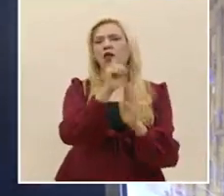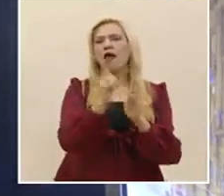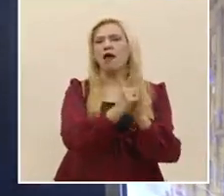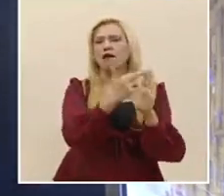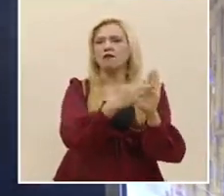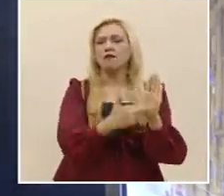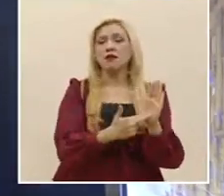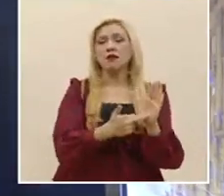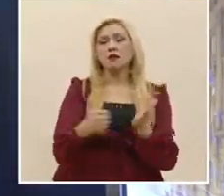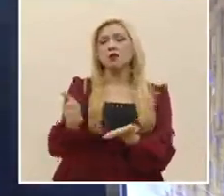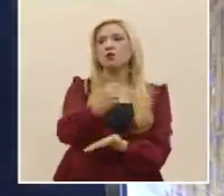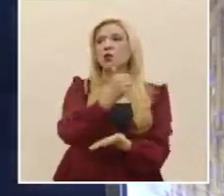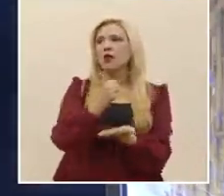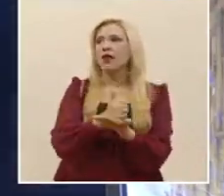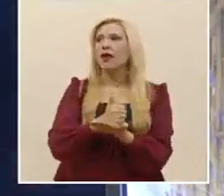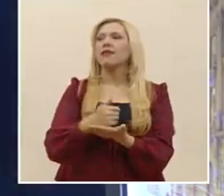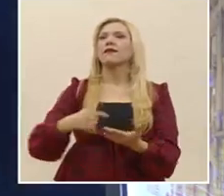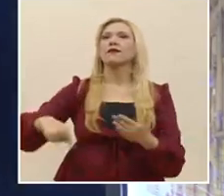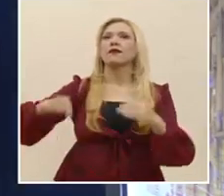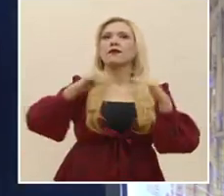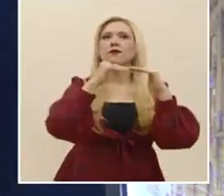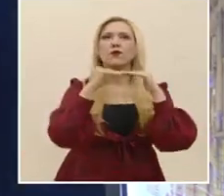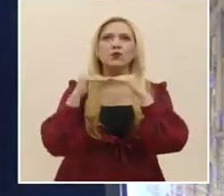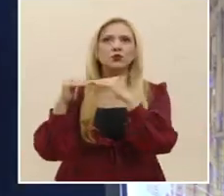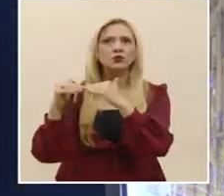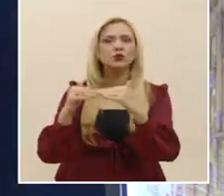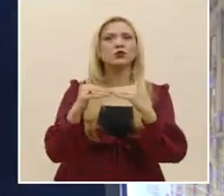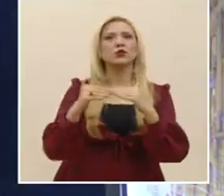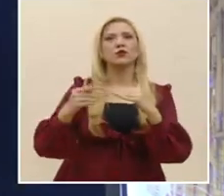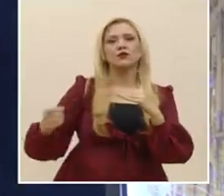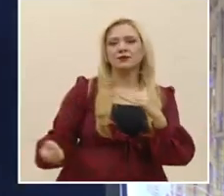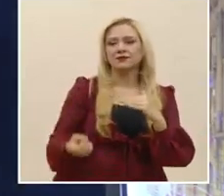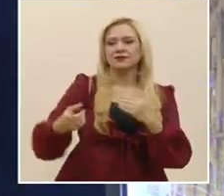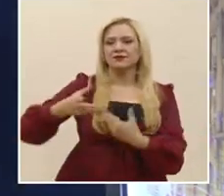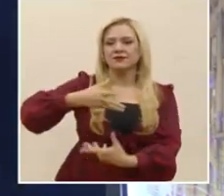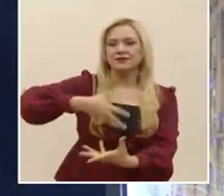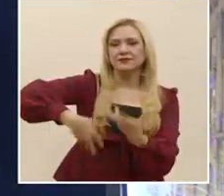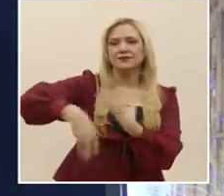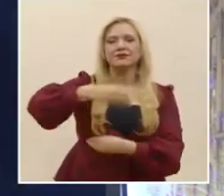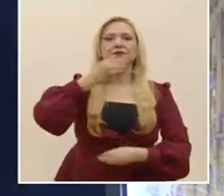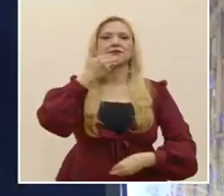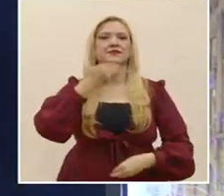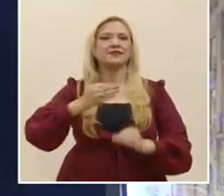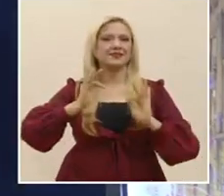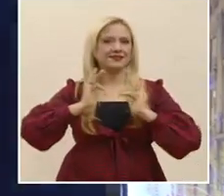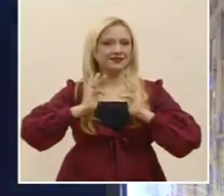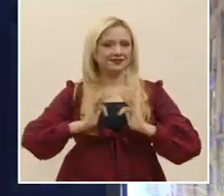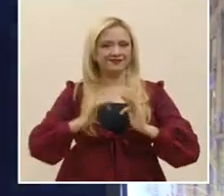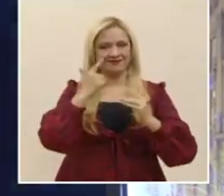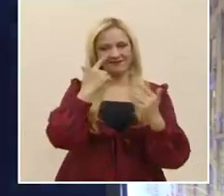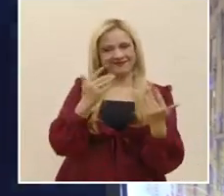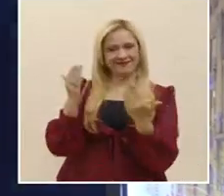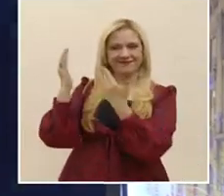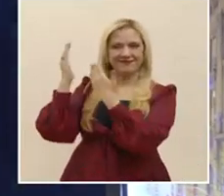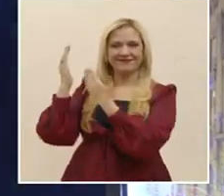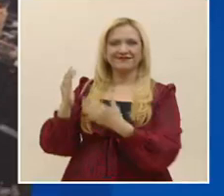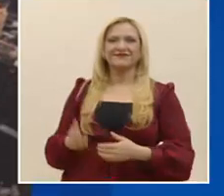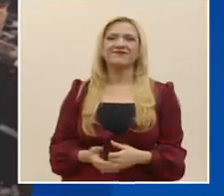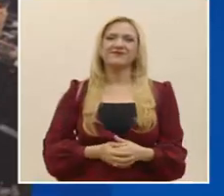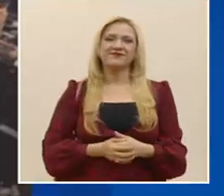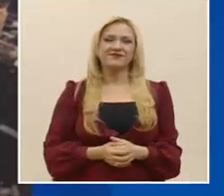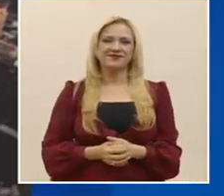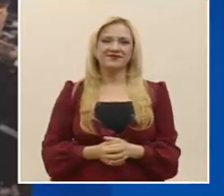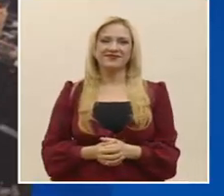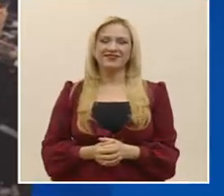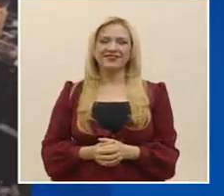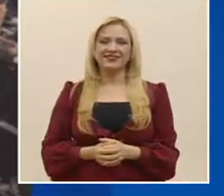de ciudades más justas, equitativas y sostenibles. Nuestro compañero Miguel Nila con los detalles de la información.